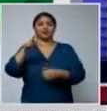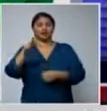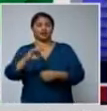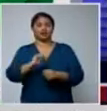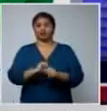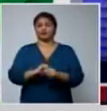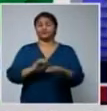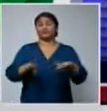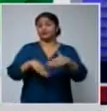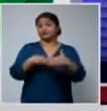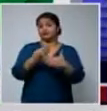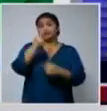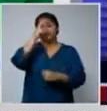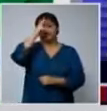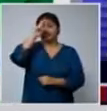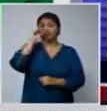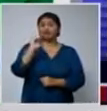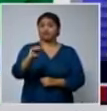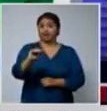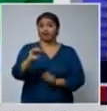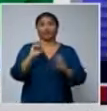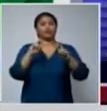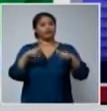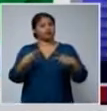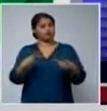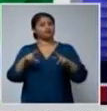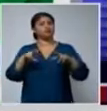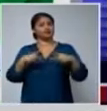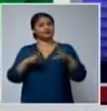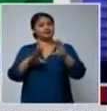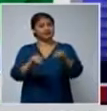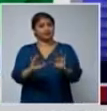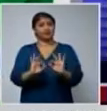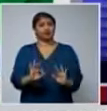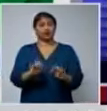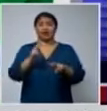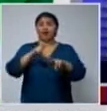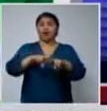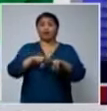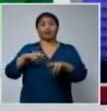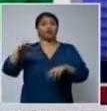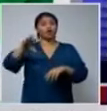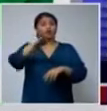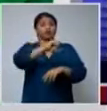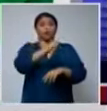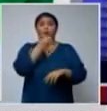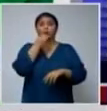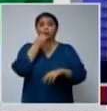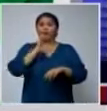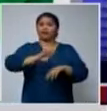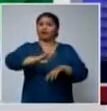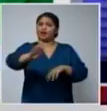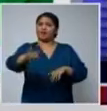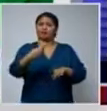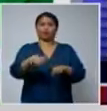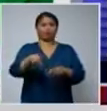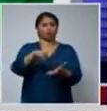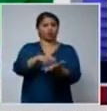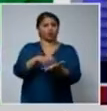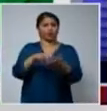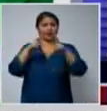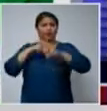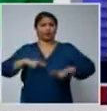dicho, en La Habana todavía no se pueden aislar todos, dado el volumen de contactos que